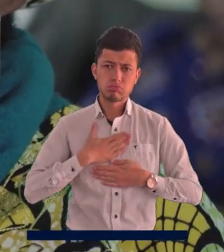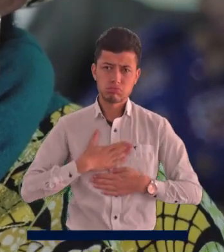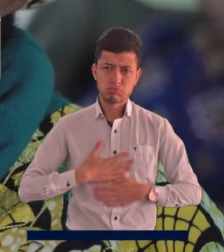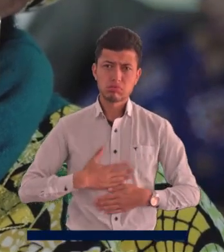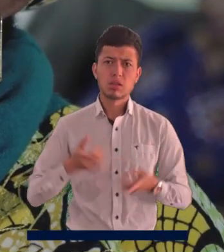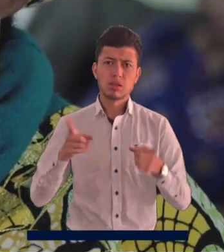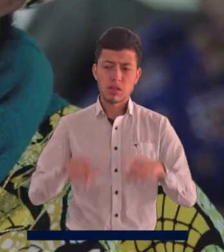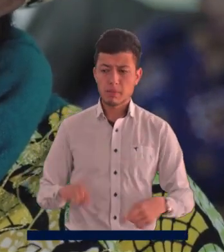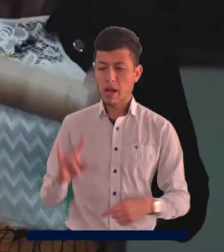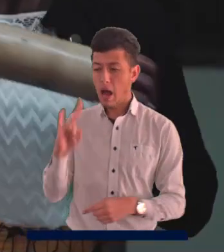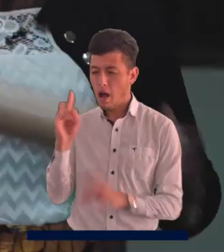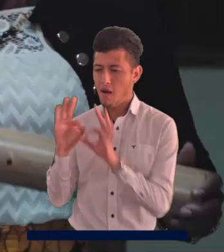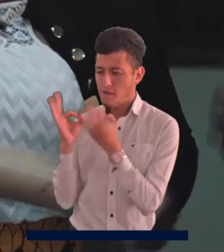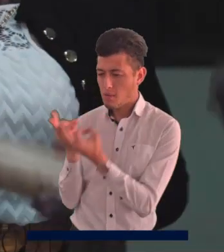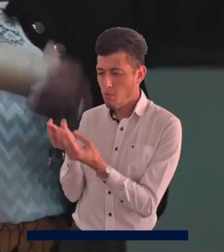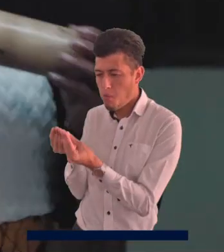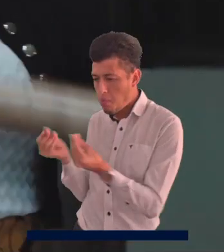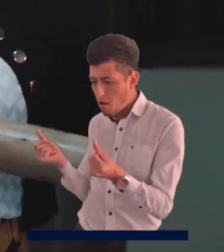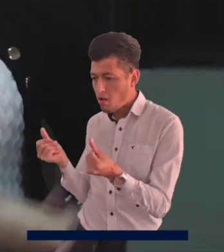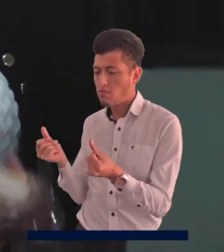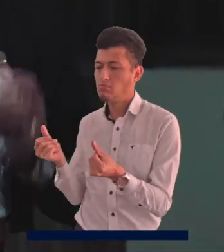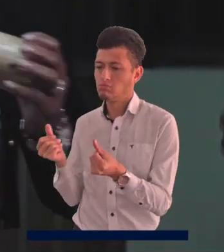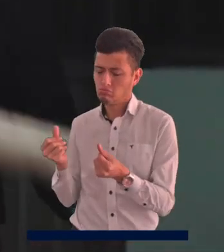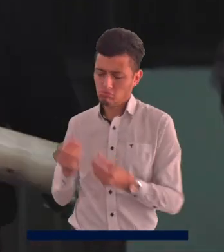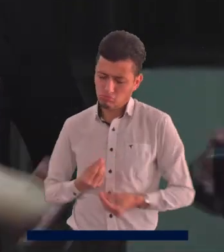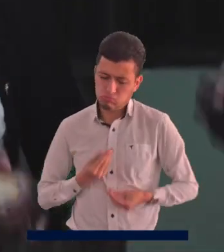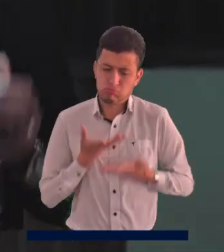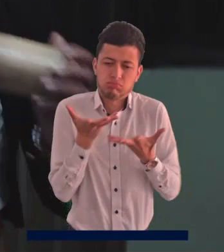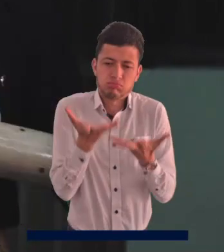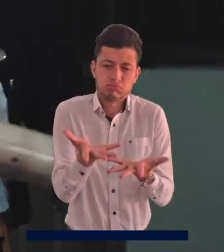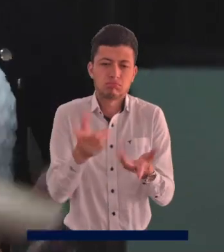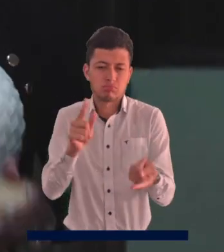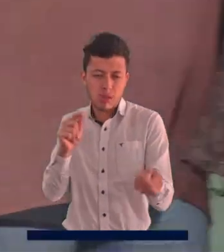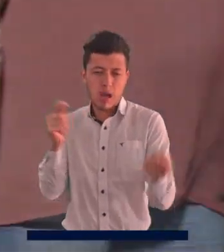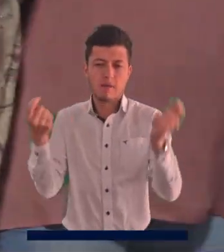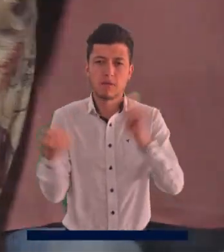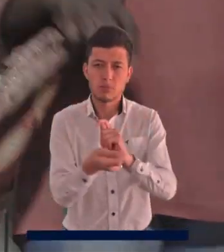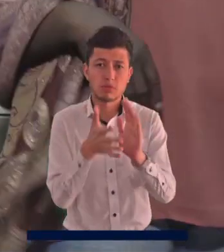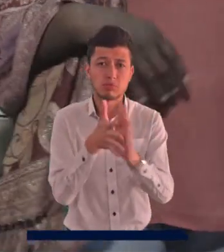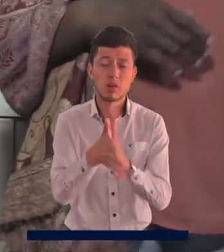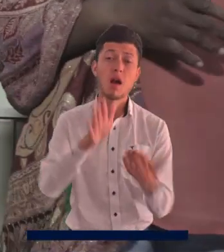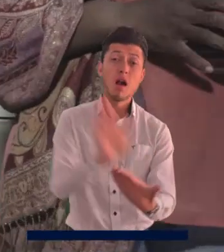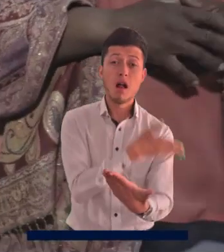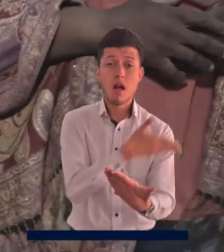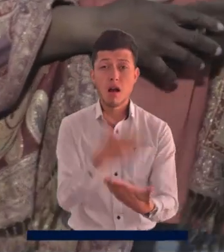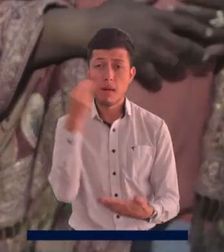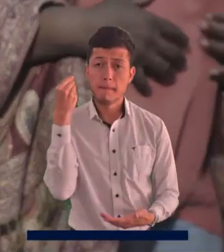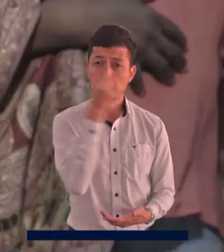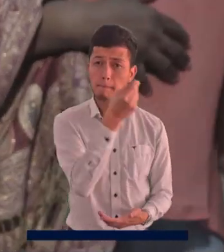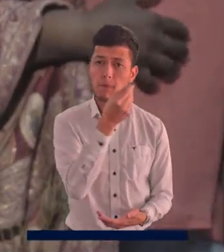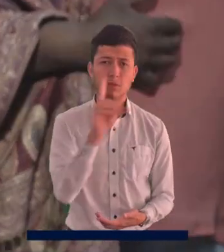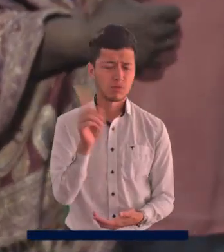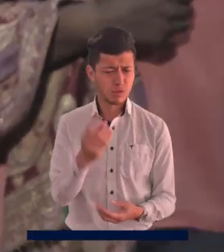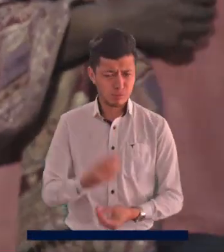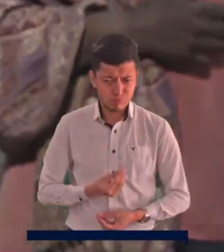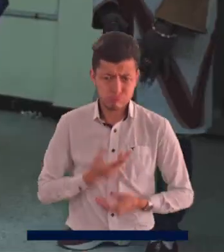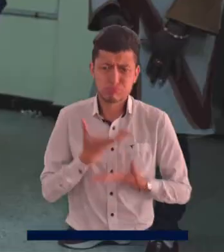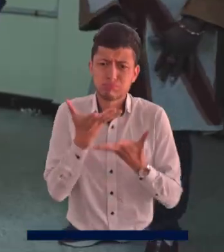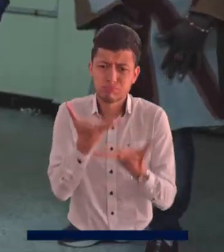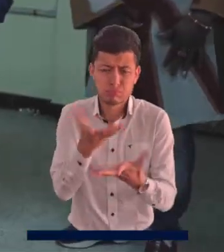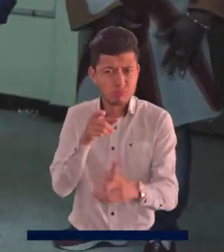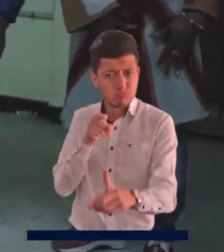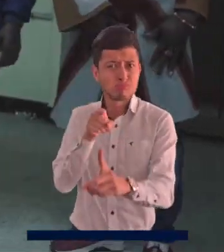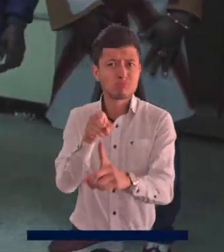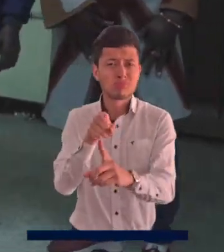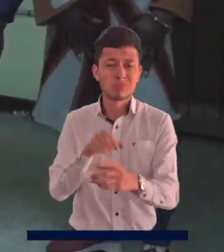nos deja la ausencia de un ser querido. Llevamos mensajes de transformación. No cantamos por cantar, queremos tocar corazones. Este